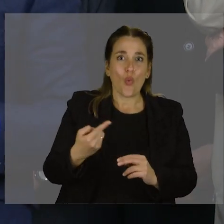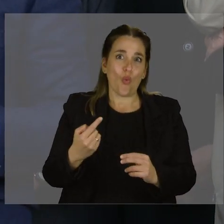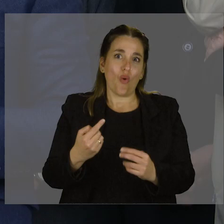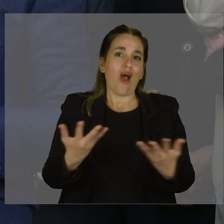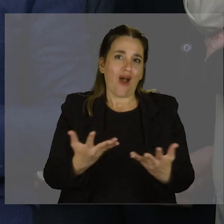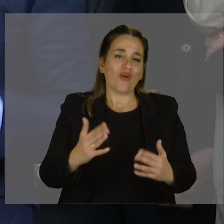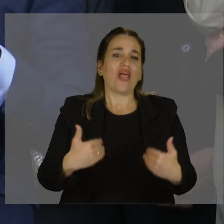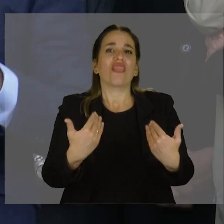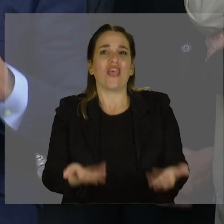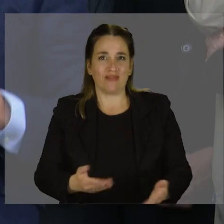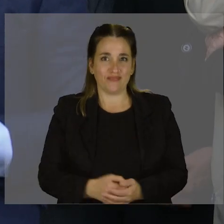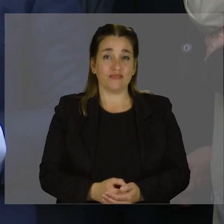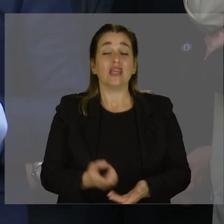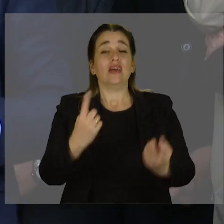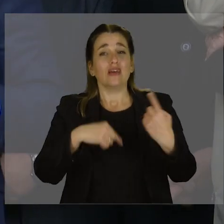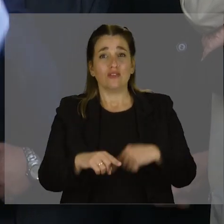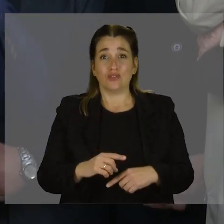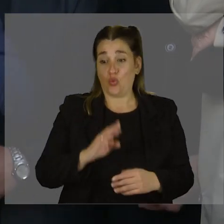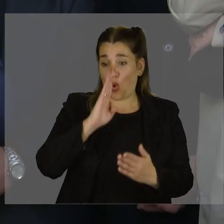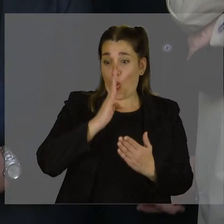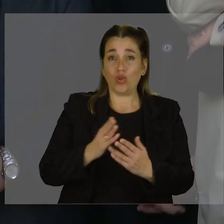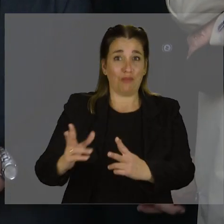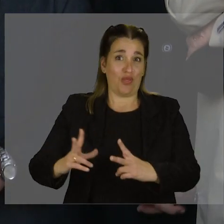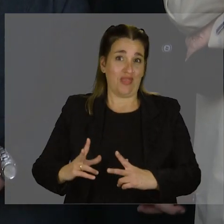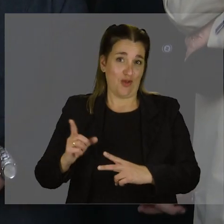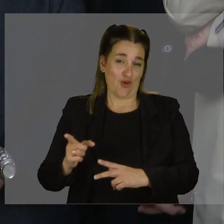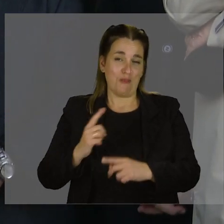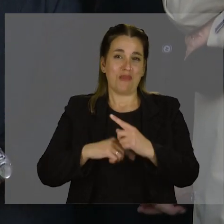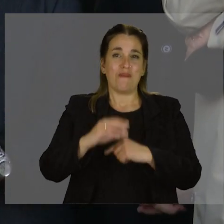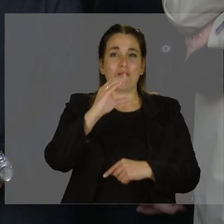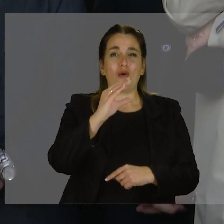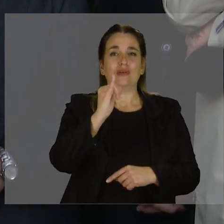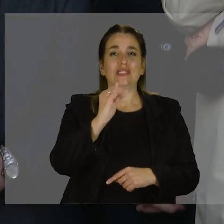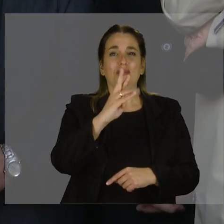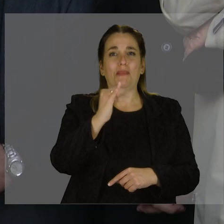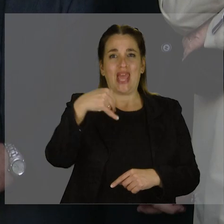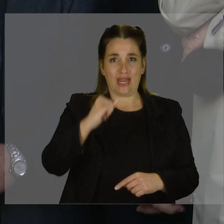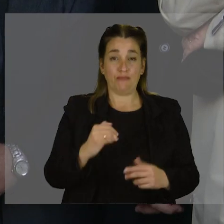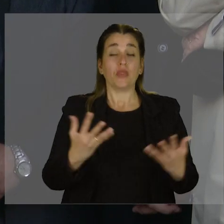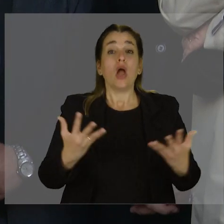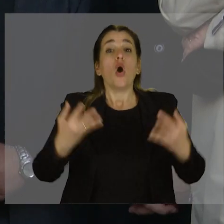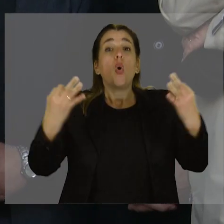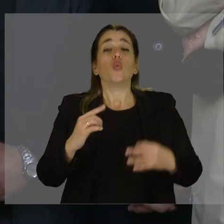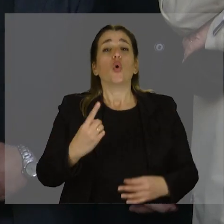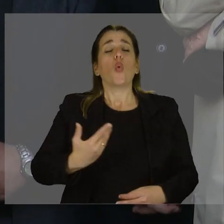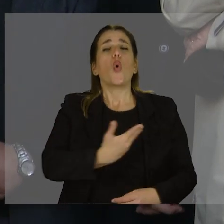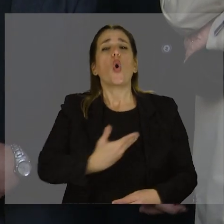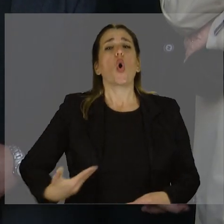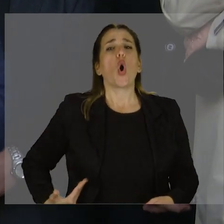uruguayos. Y yo quiero detenerme un instante en lo último que decía Leonardo. Para que un